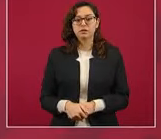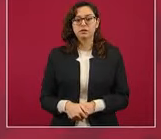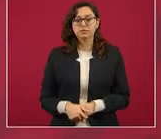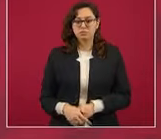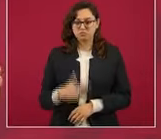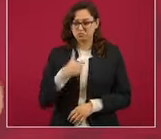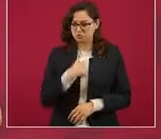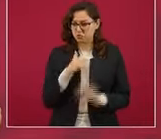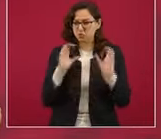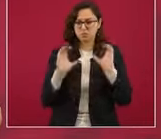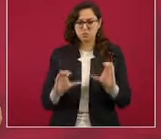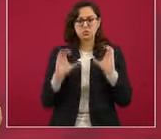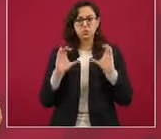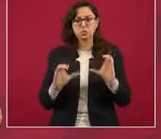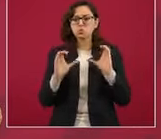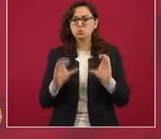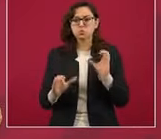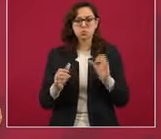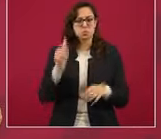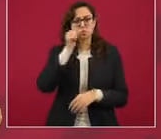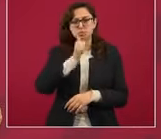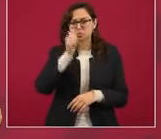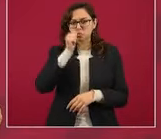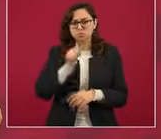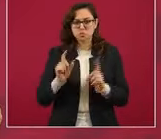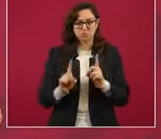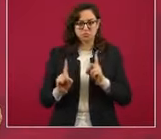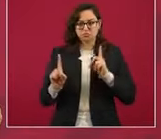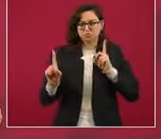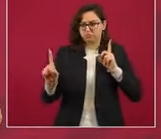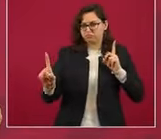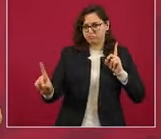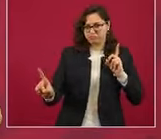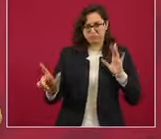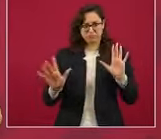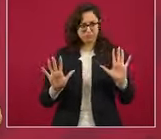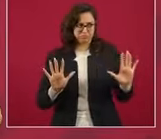guardo la sana distancia, me cuido.